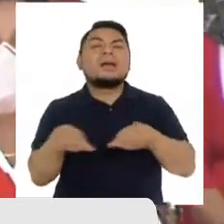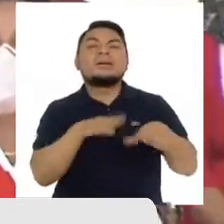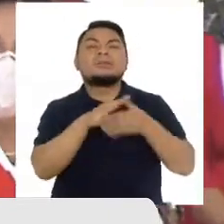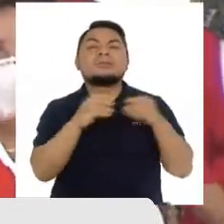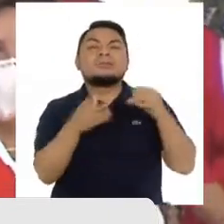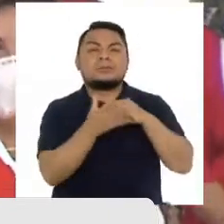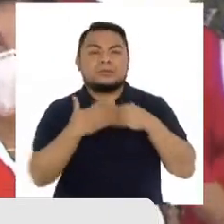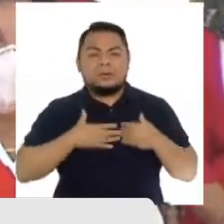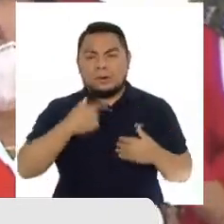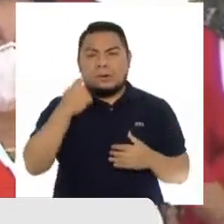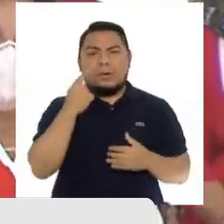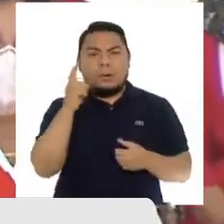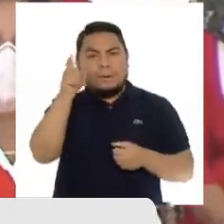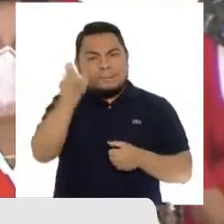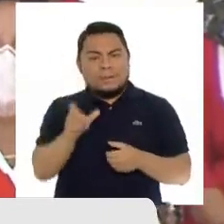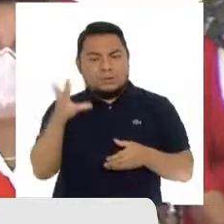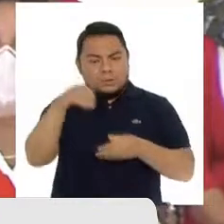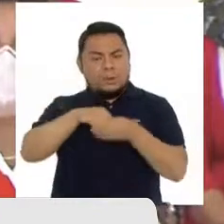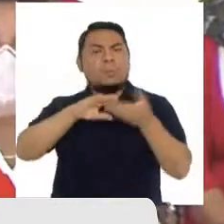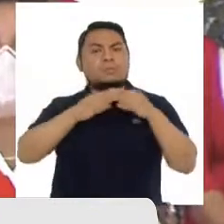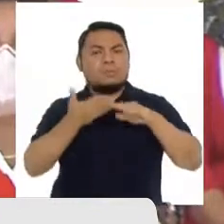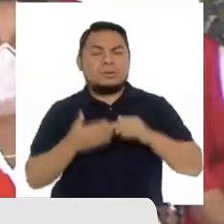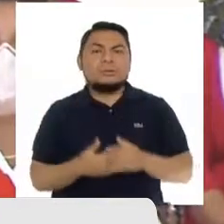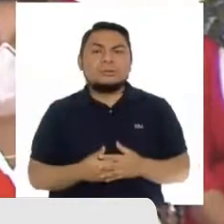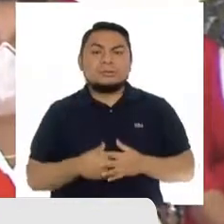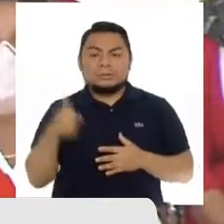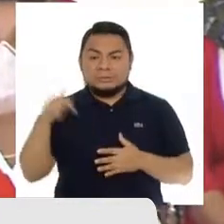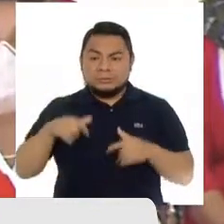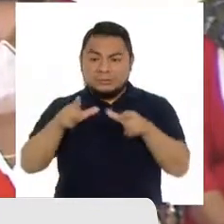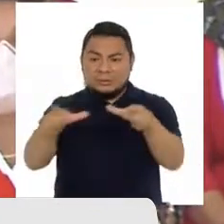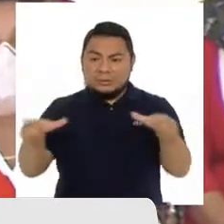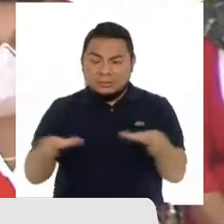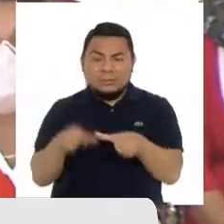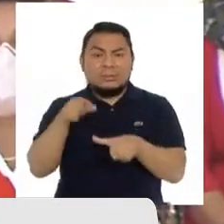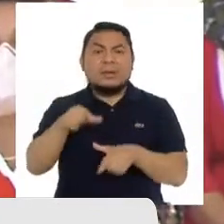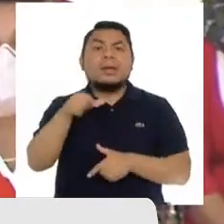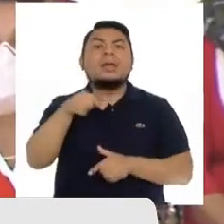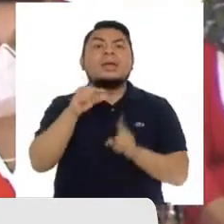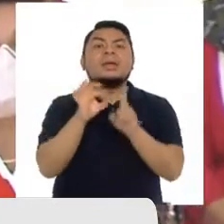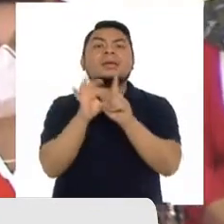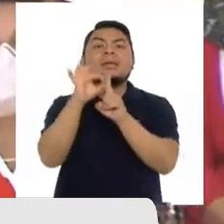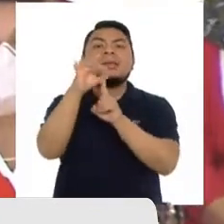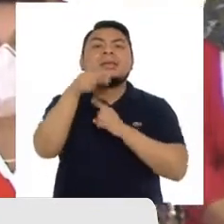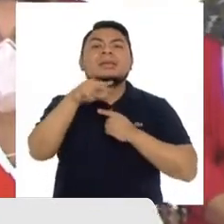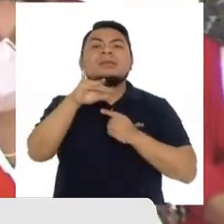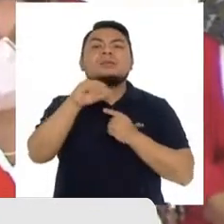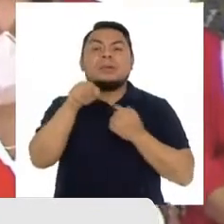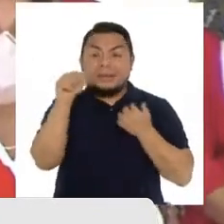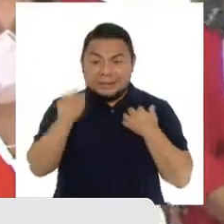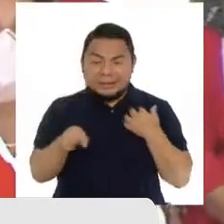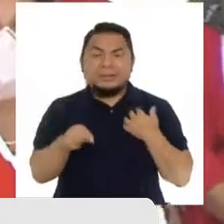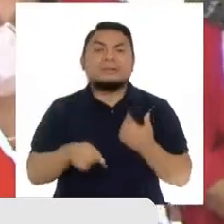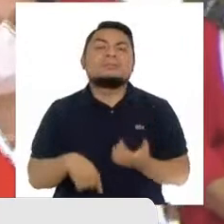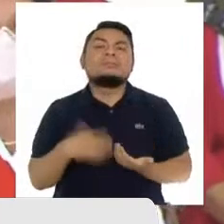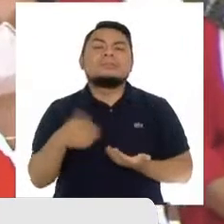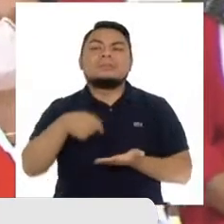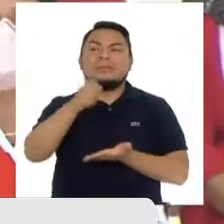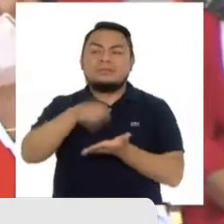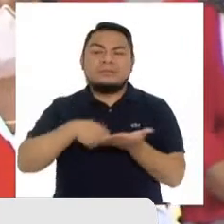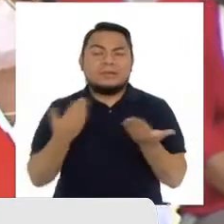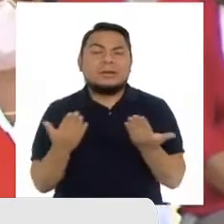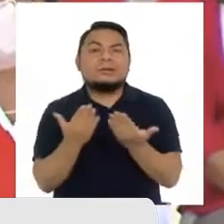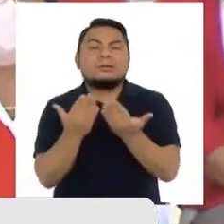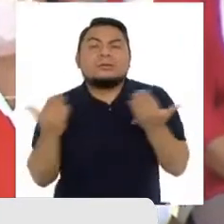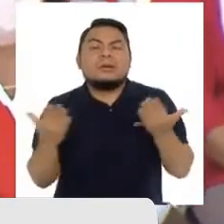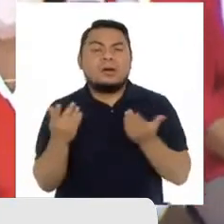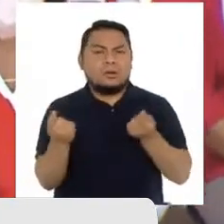pueblo en la pampa de la quinua se selló el cerco contra el